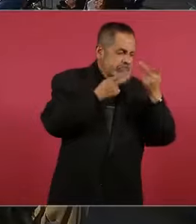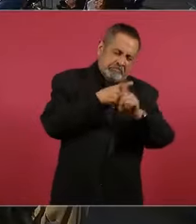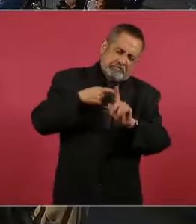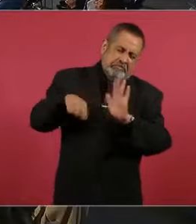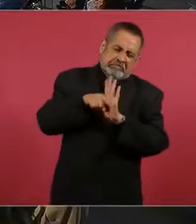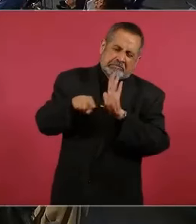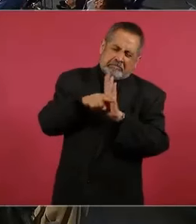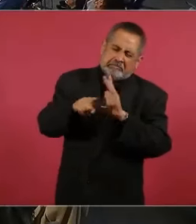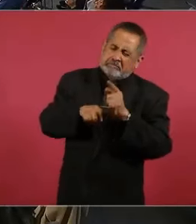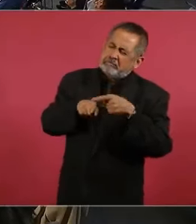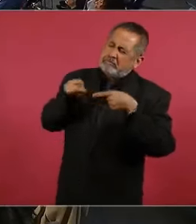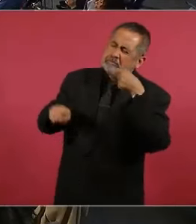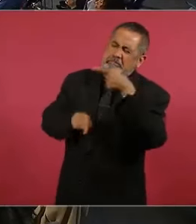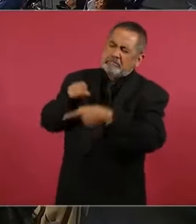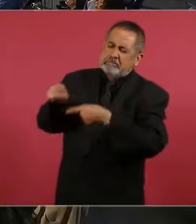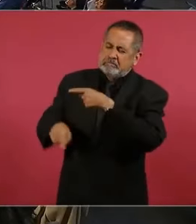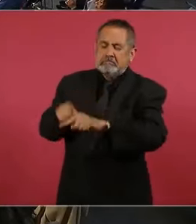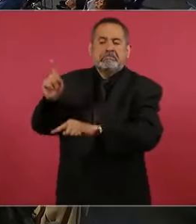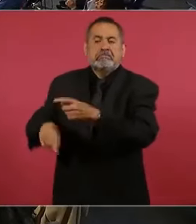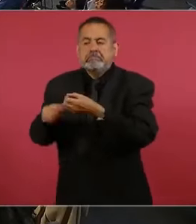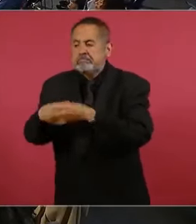de opositores,